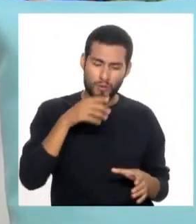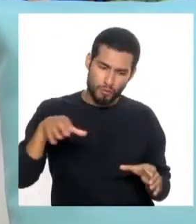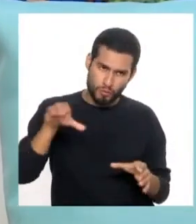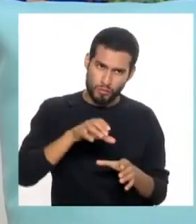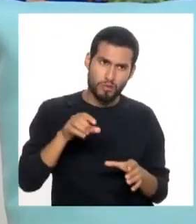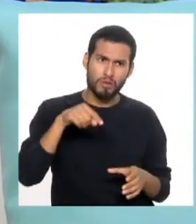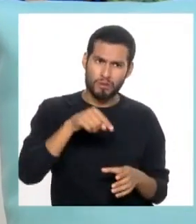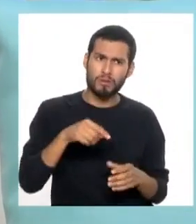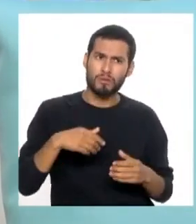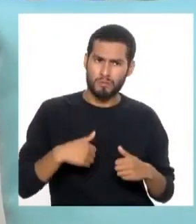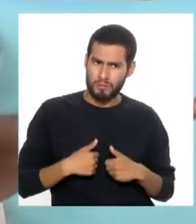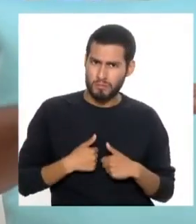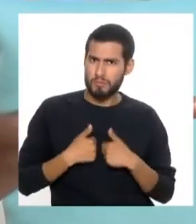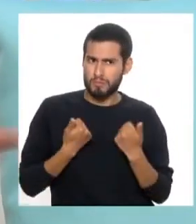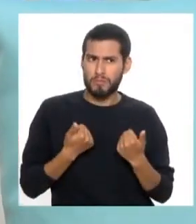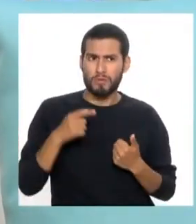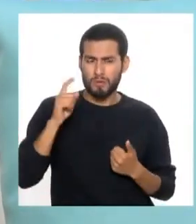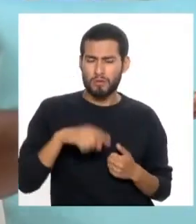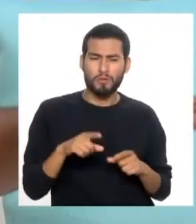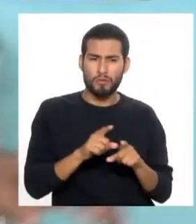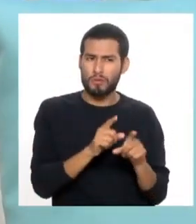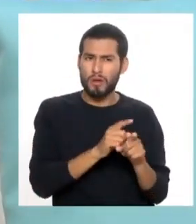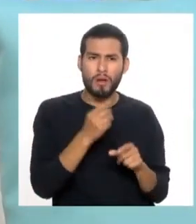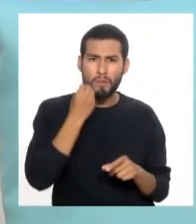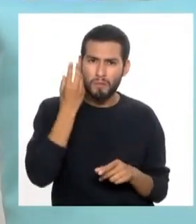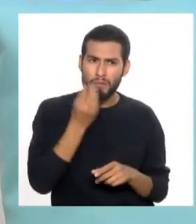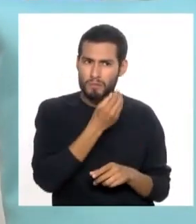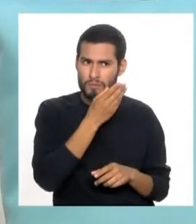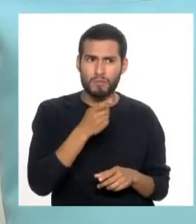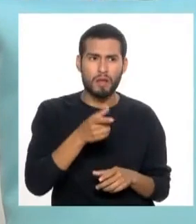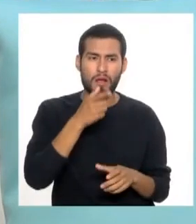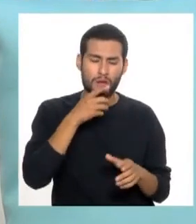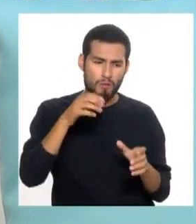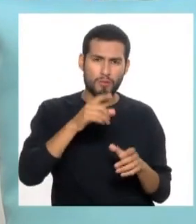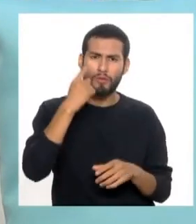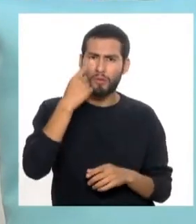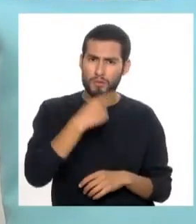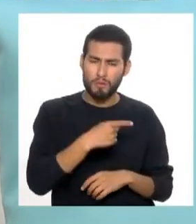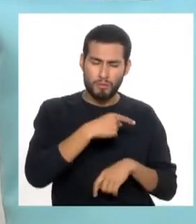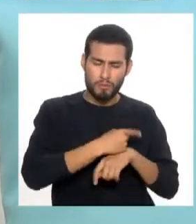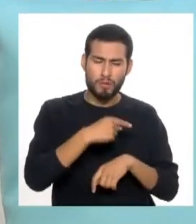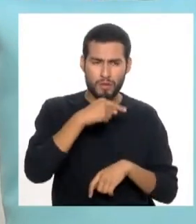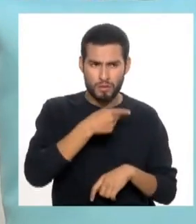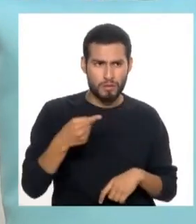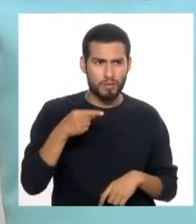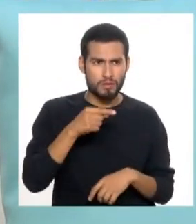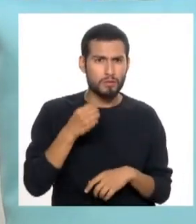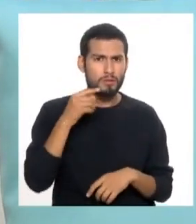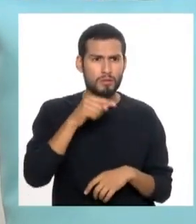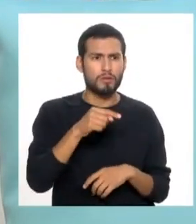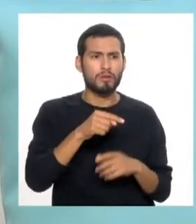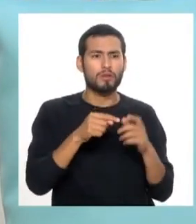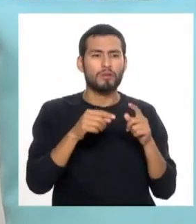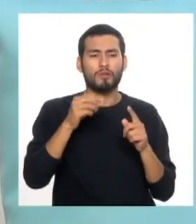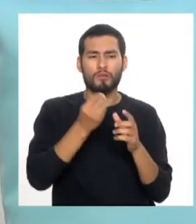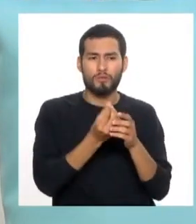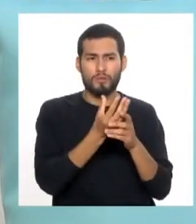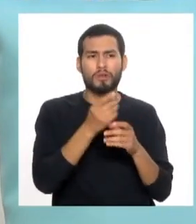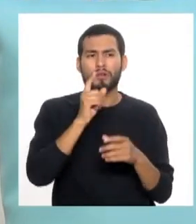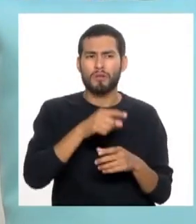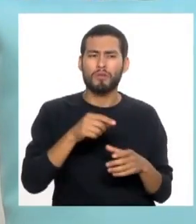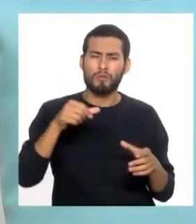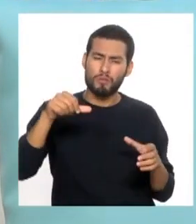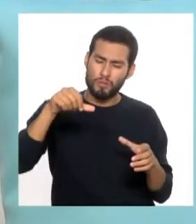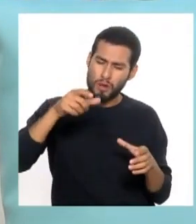que regar. Es un ser vivo. Uh-huh. Hay que cuidarlo igual que una planta. Lo mismo. Regarlo una vez a la semana. En este caso, como la planta es suculenta, hay que